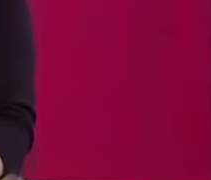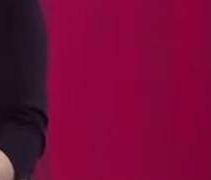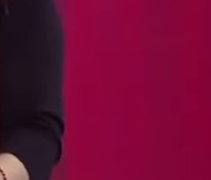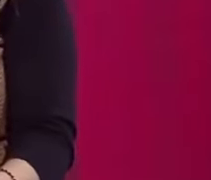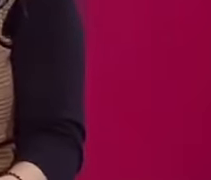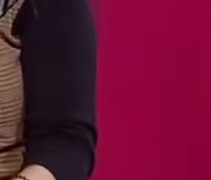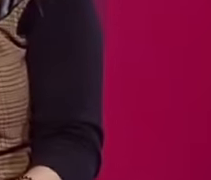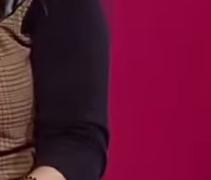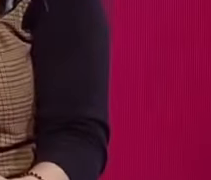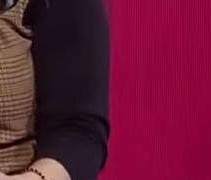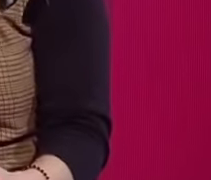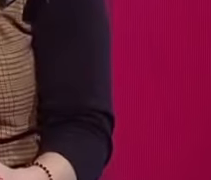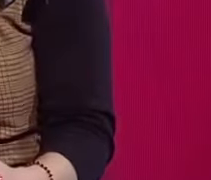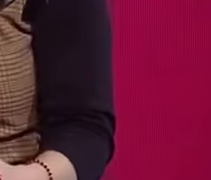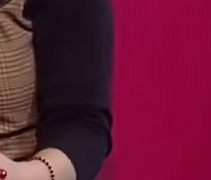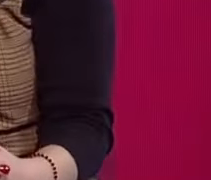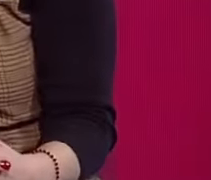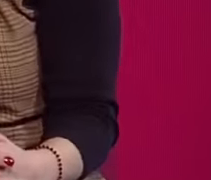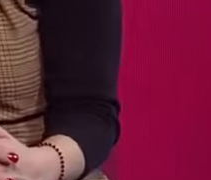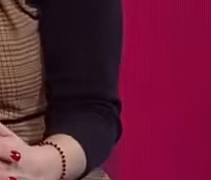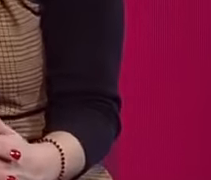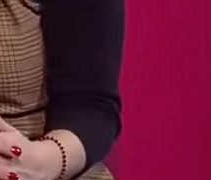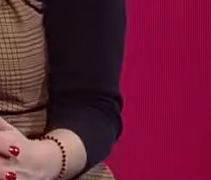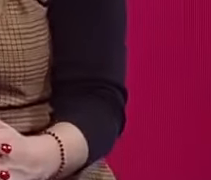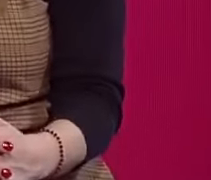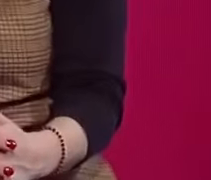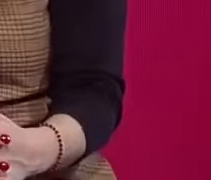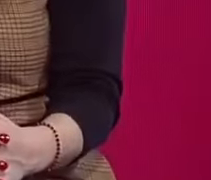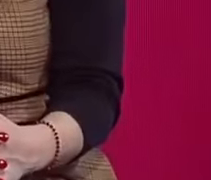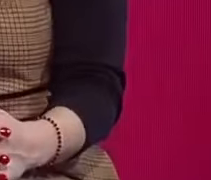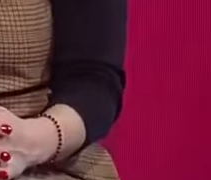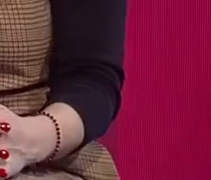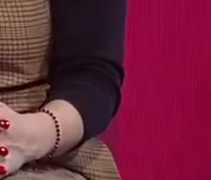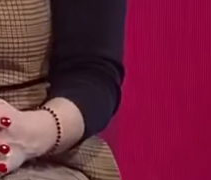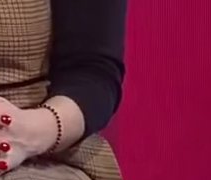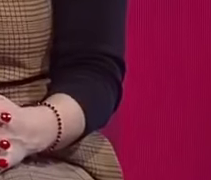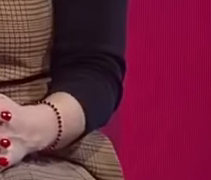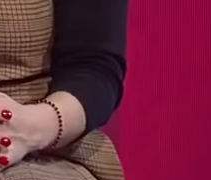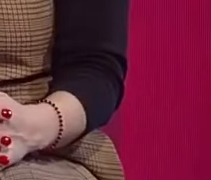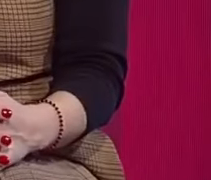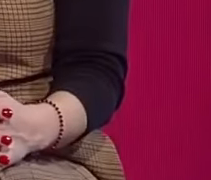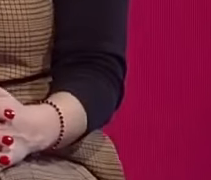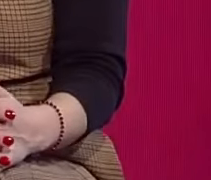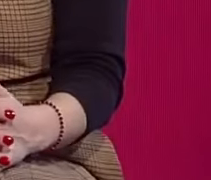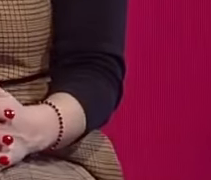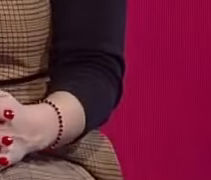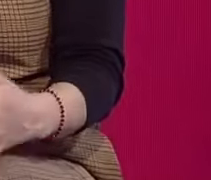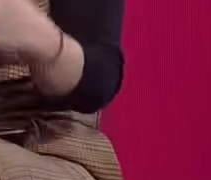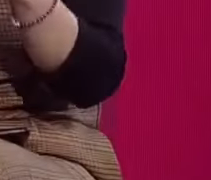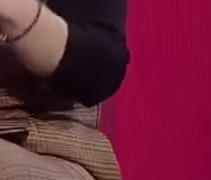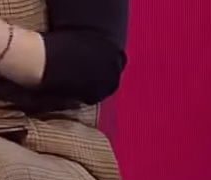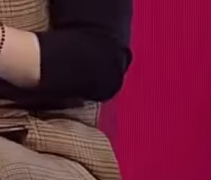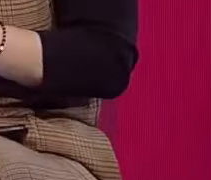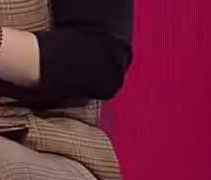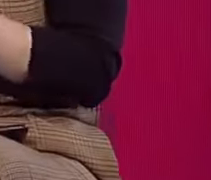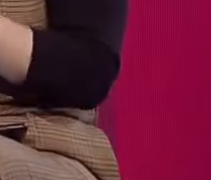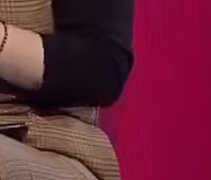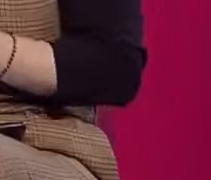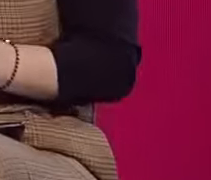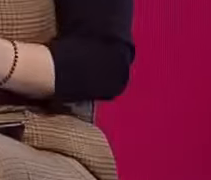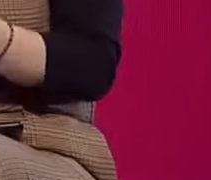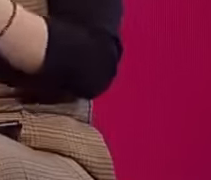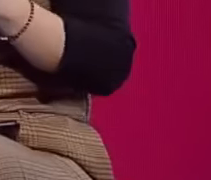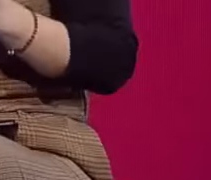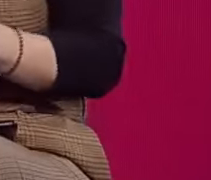Preocupación por el tema del alcohol al volante, de esto venimos hablando desde hace ya varios días y la verdad es que no cesan la cantidad de incidentes viales cuyos protagonistas